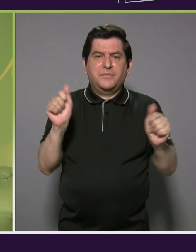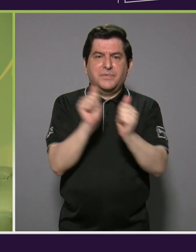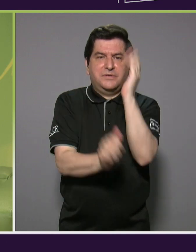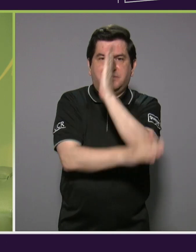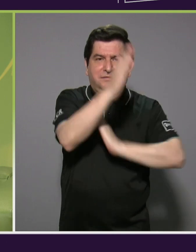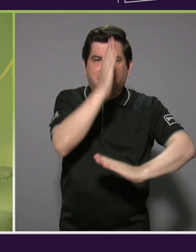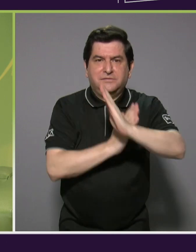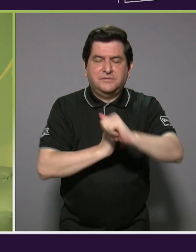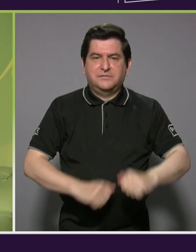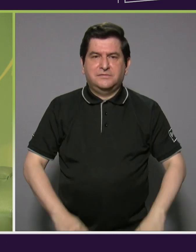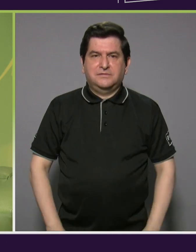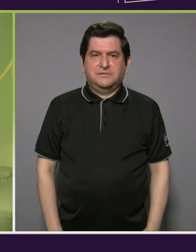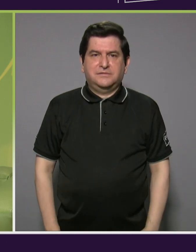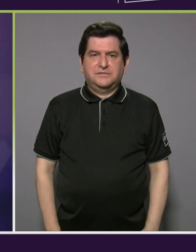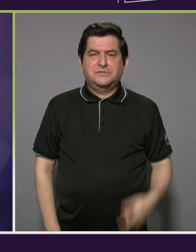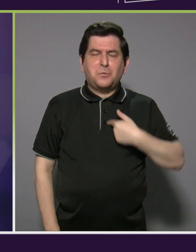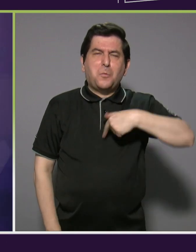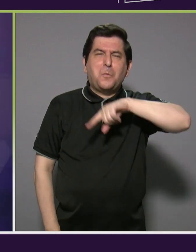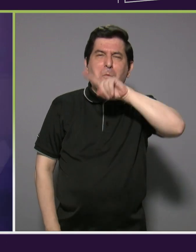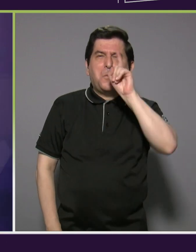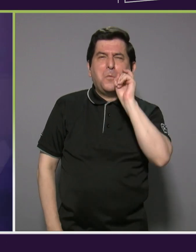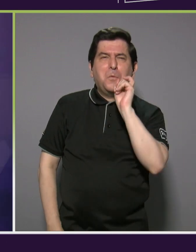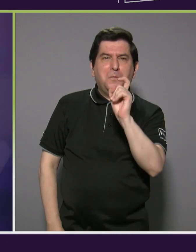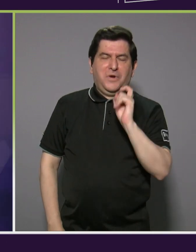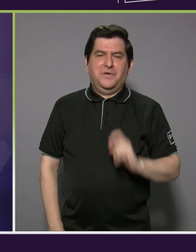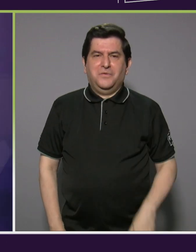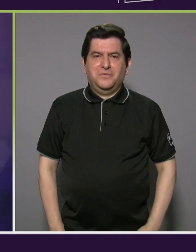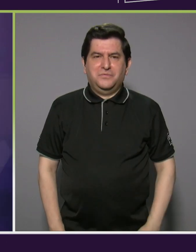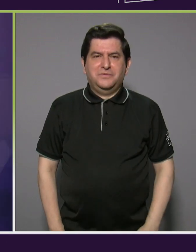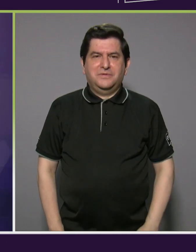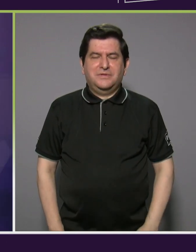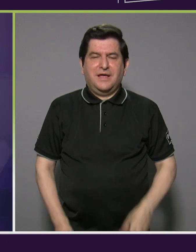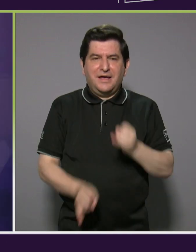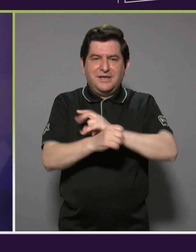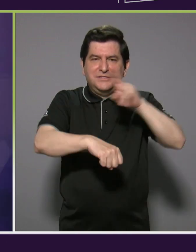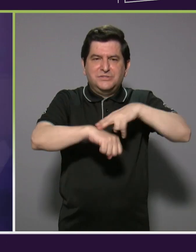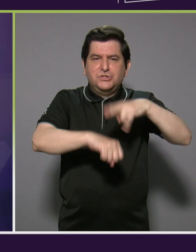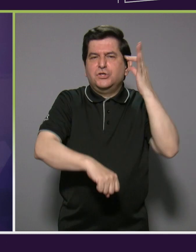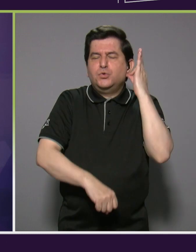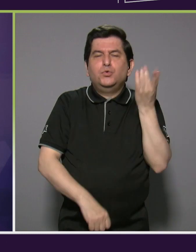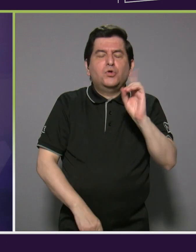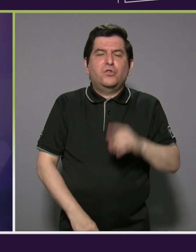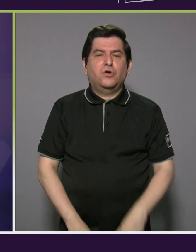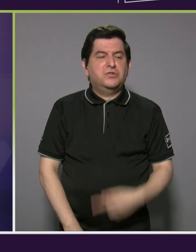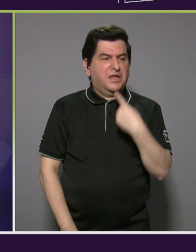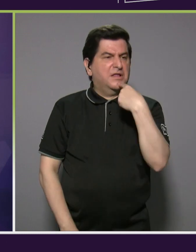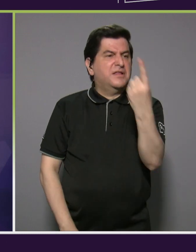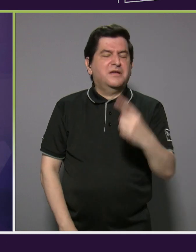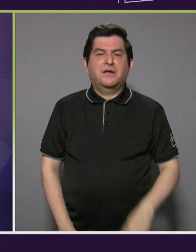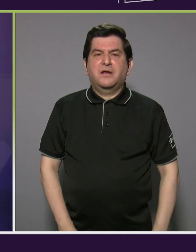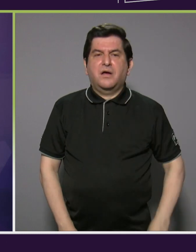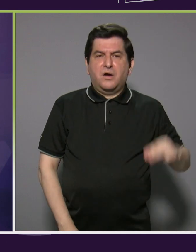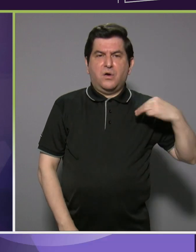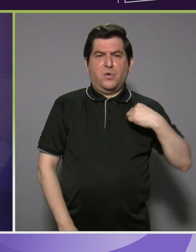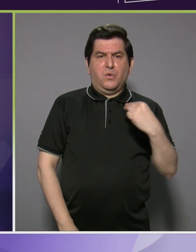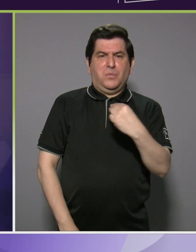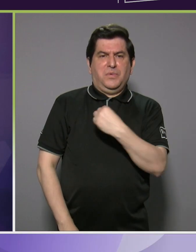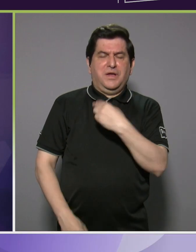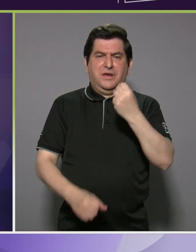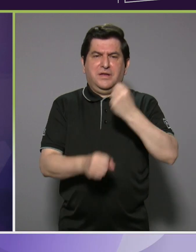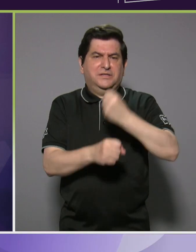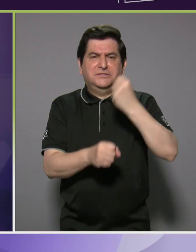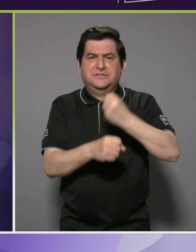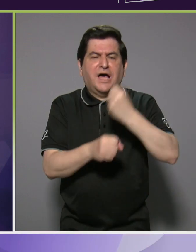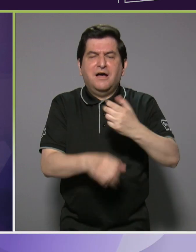discapacidad. Claro, aquí uno se pregunta dónde está el INAMU pronunciándose, dónde está el Ministerio de Trabajo, dónde está.